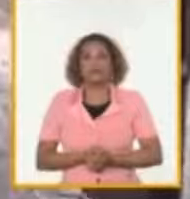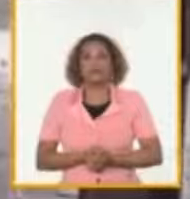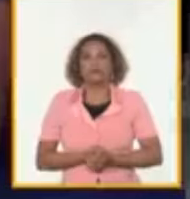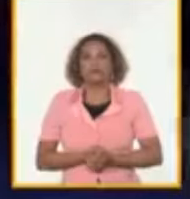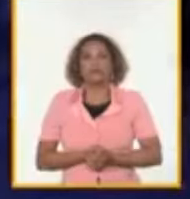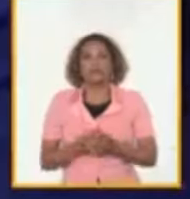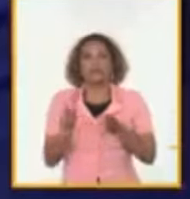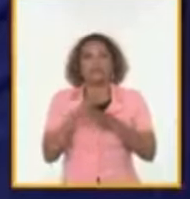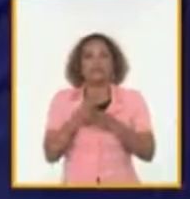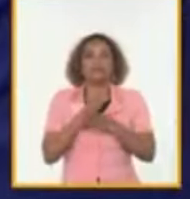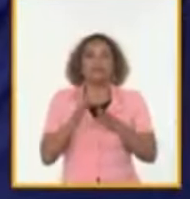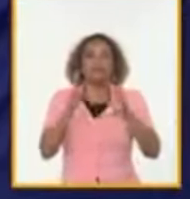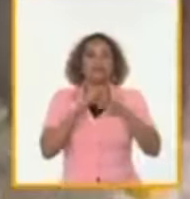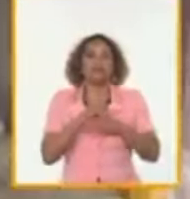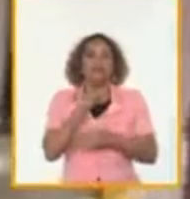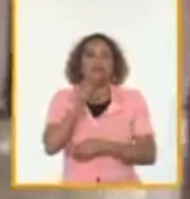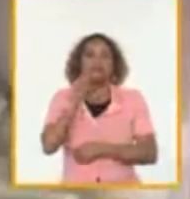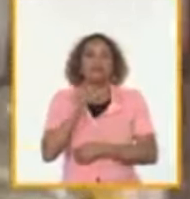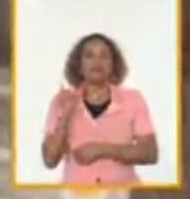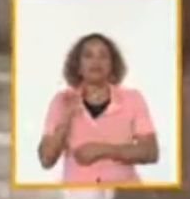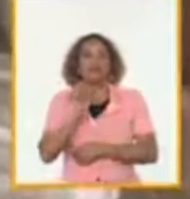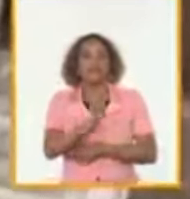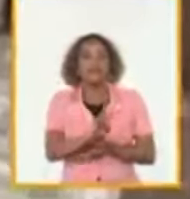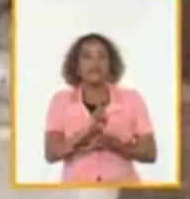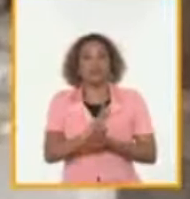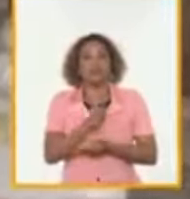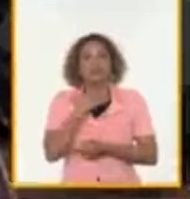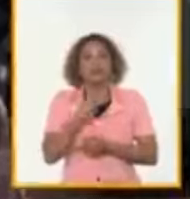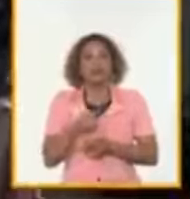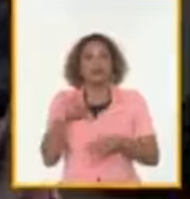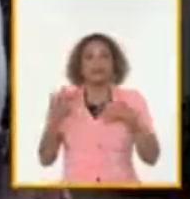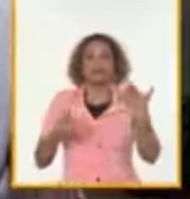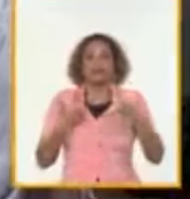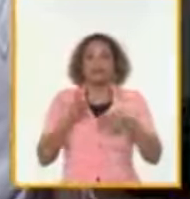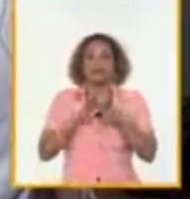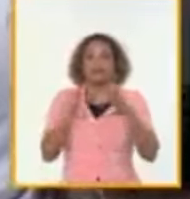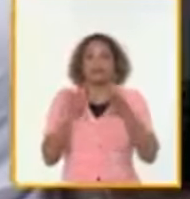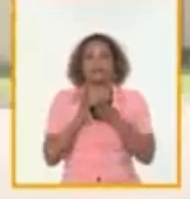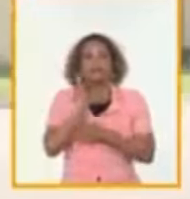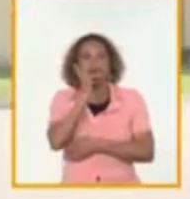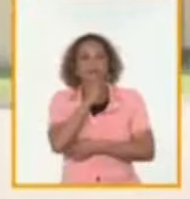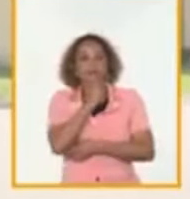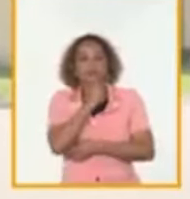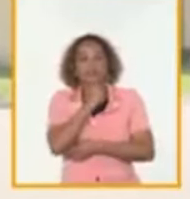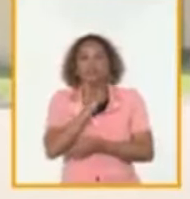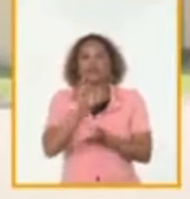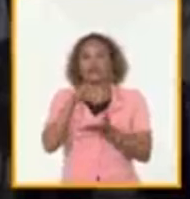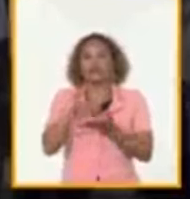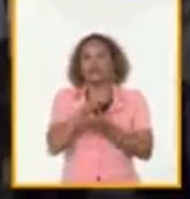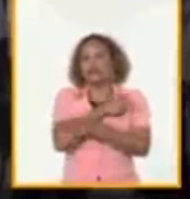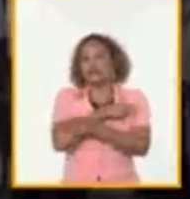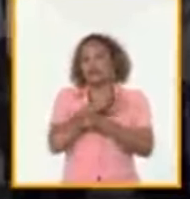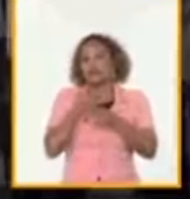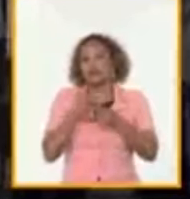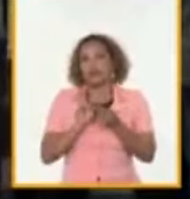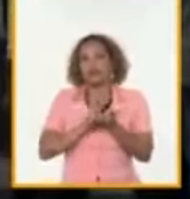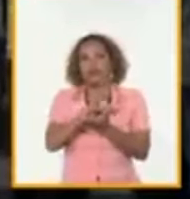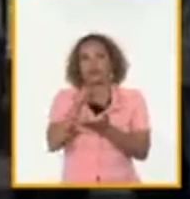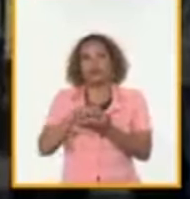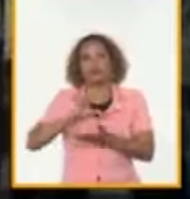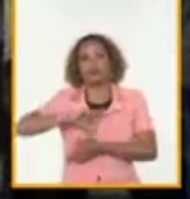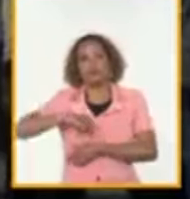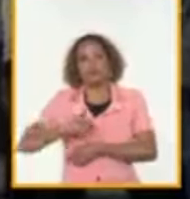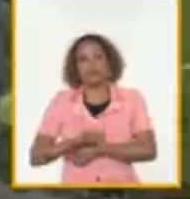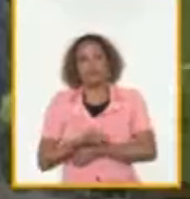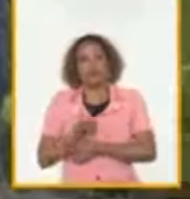diferencia entre quienes llegan a ella a echar raíces o a disfrutar de sus encantos una ciudad de historia un lugar de cultura que